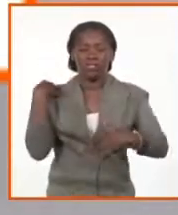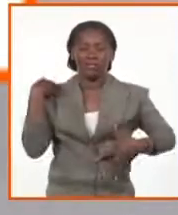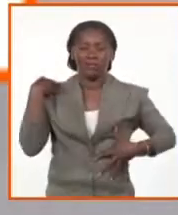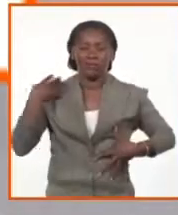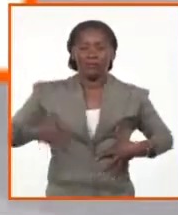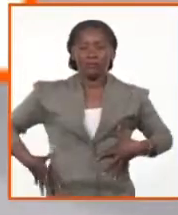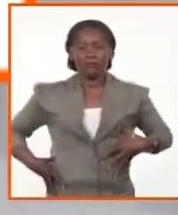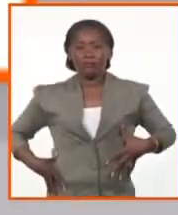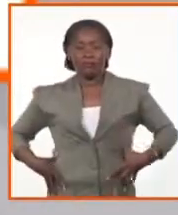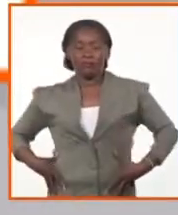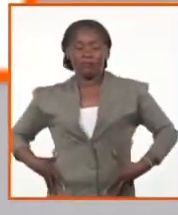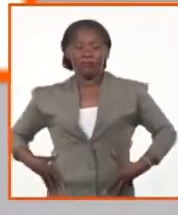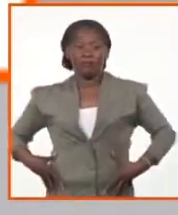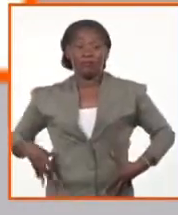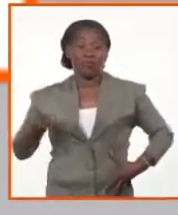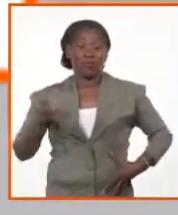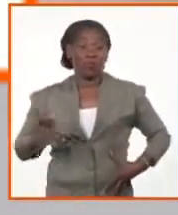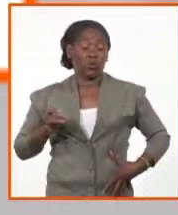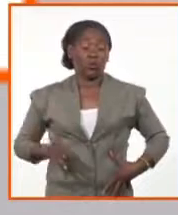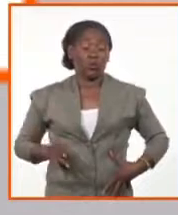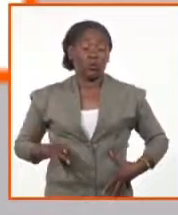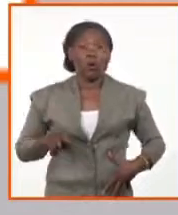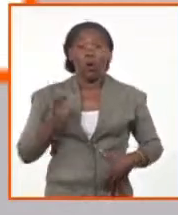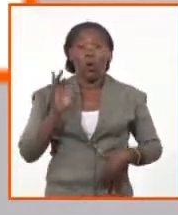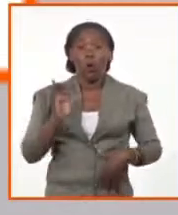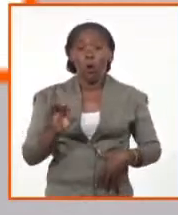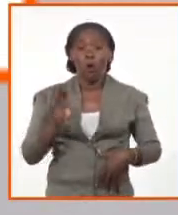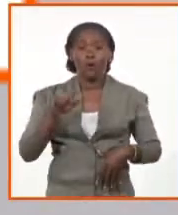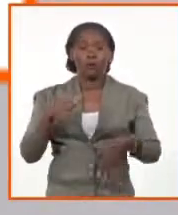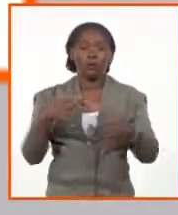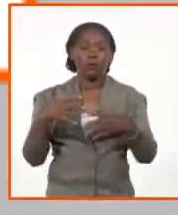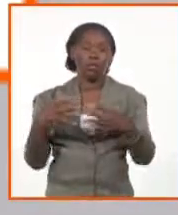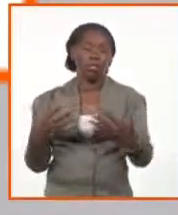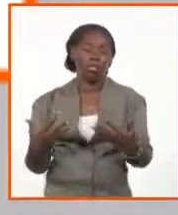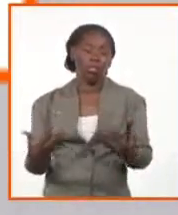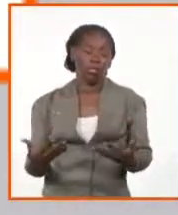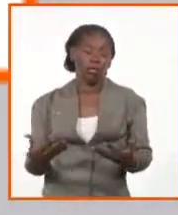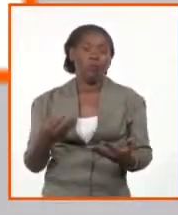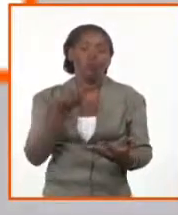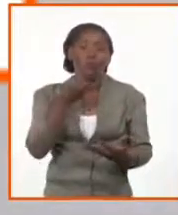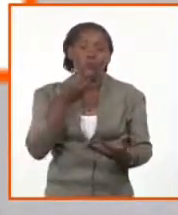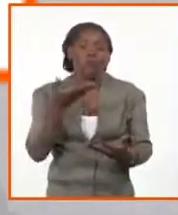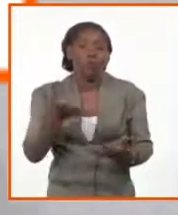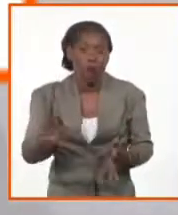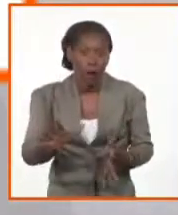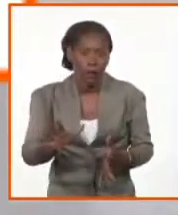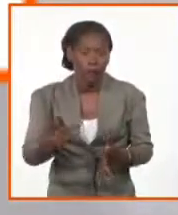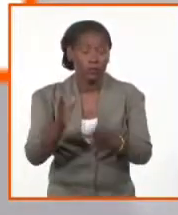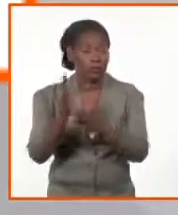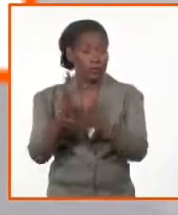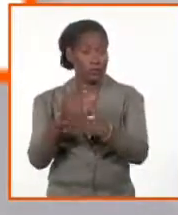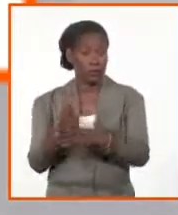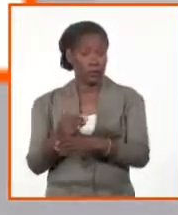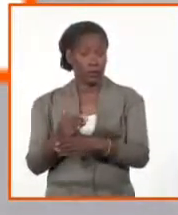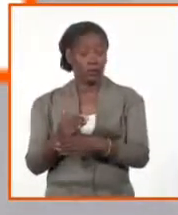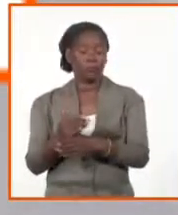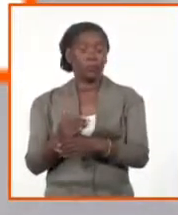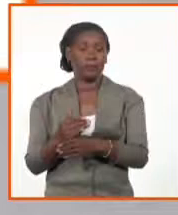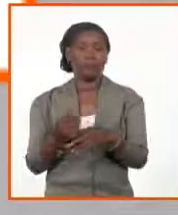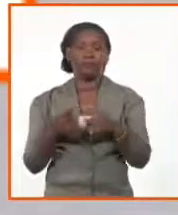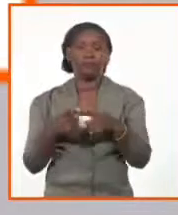estar y las plaquetas bajas que pueden o no estar y por supuesto